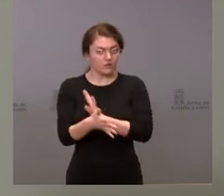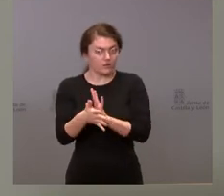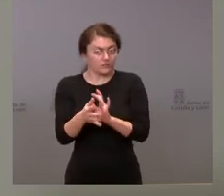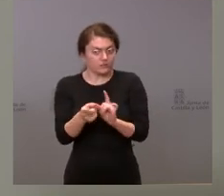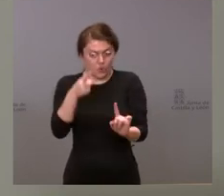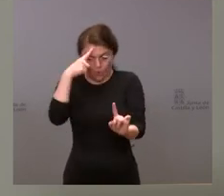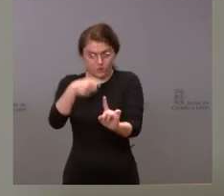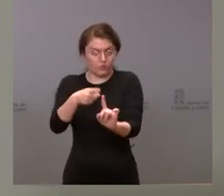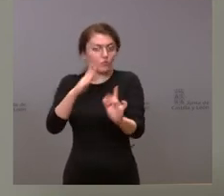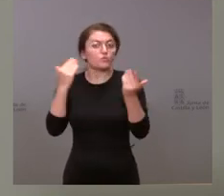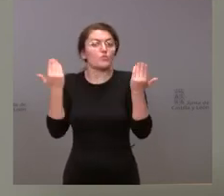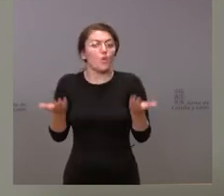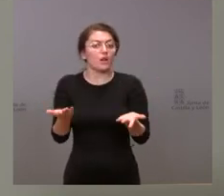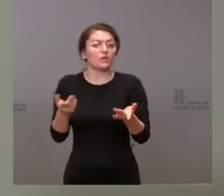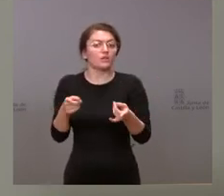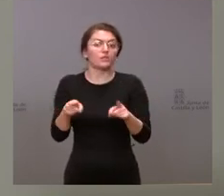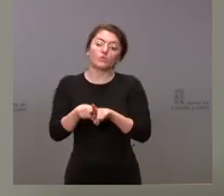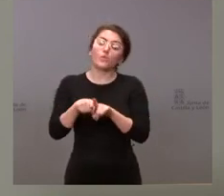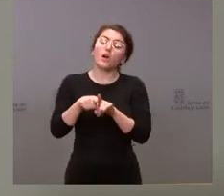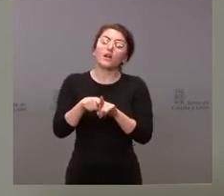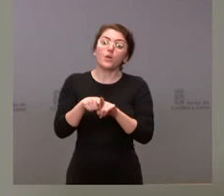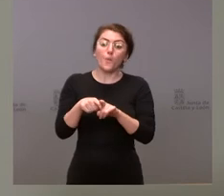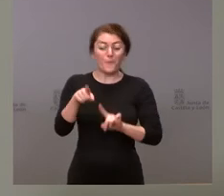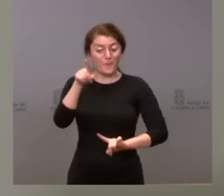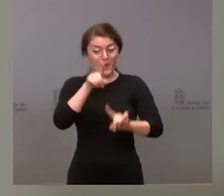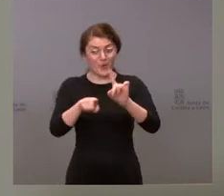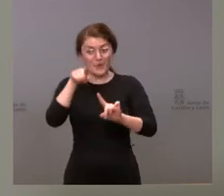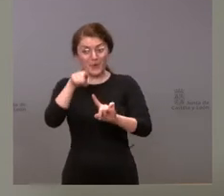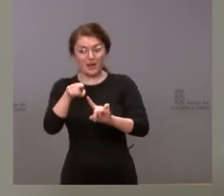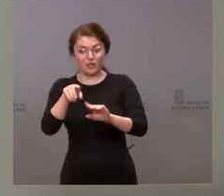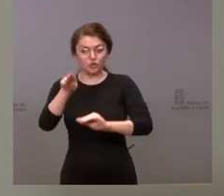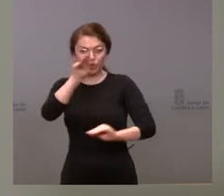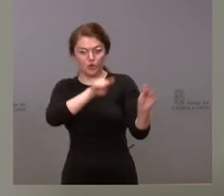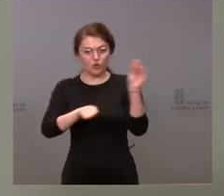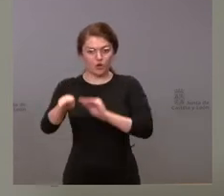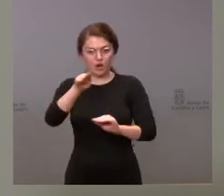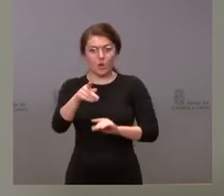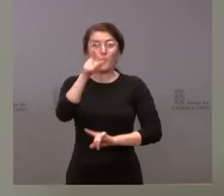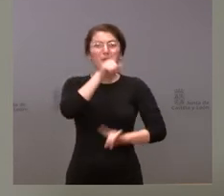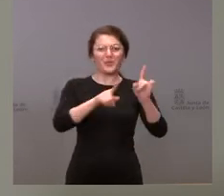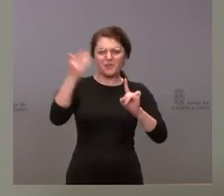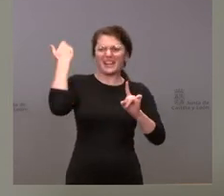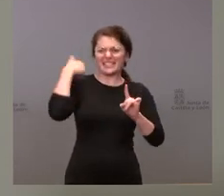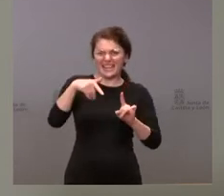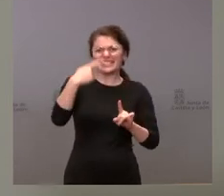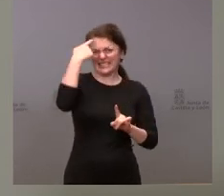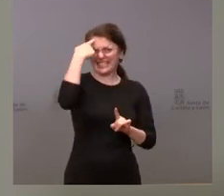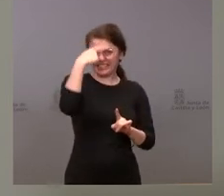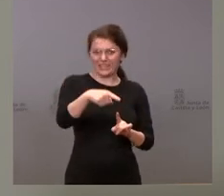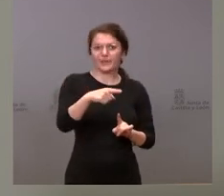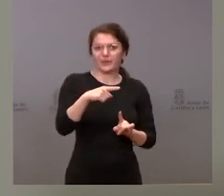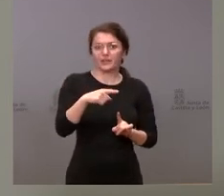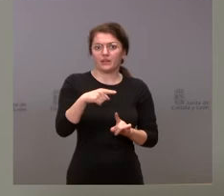de solucionar un problema que ustedes han recogido en numerosas ocasiones en todas las provincias de esta comunidad